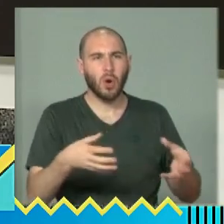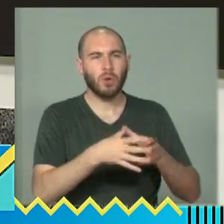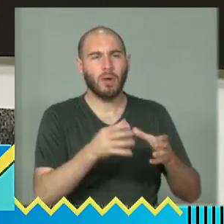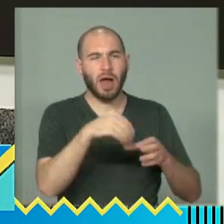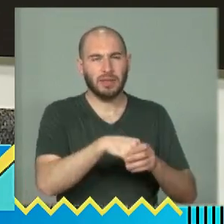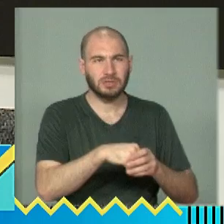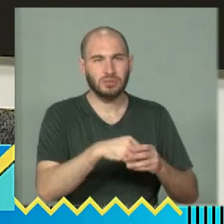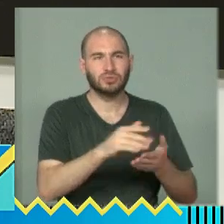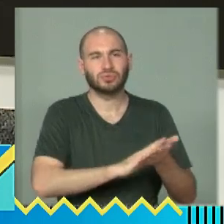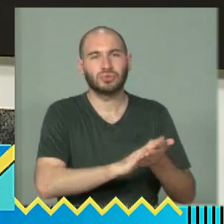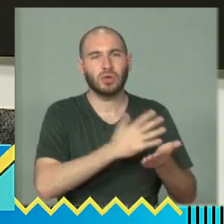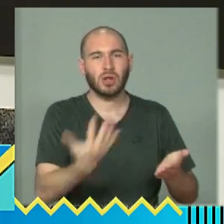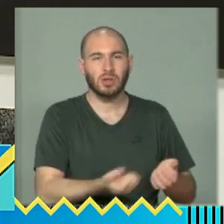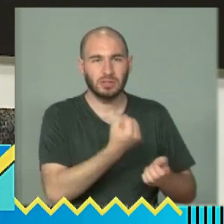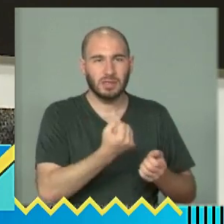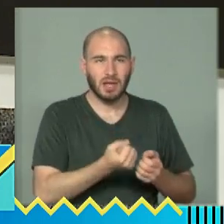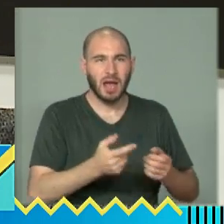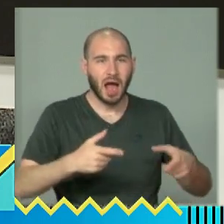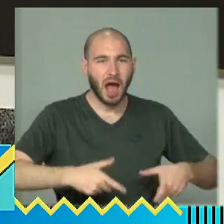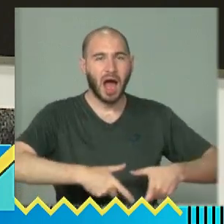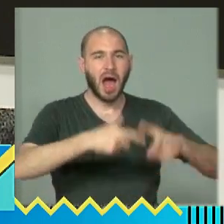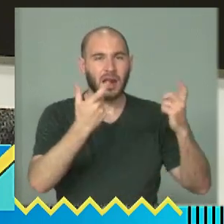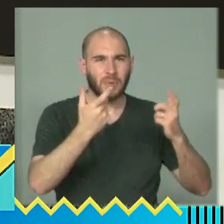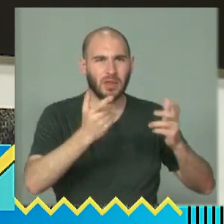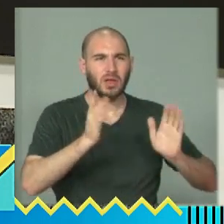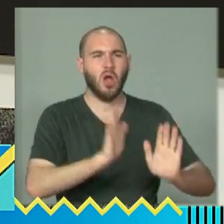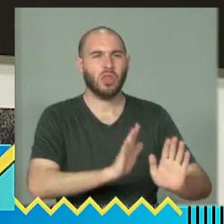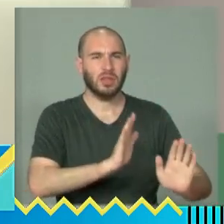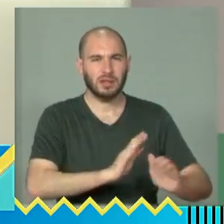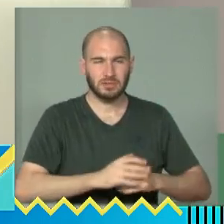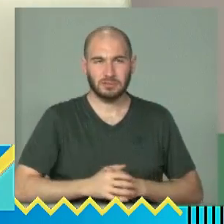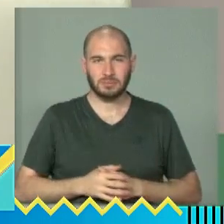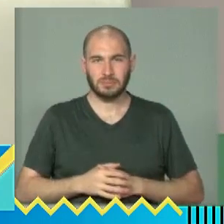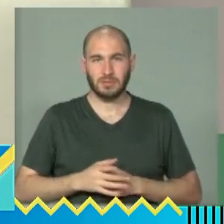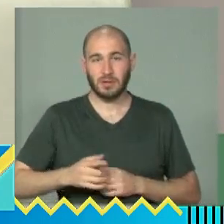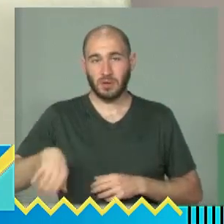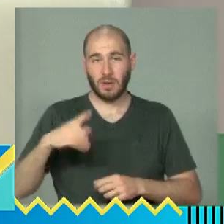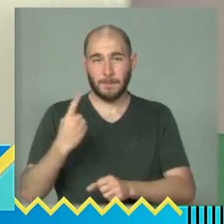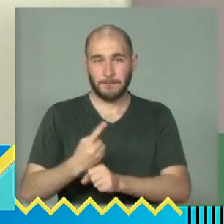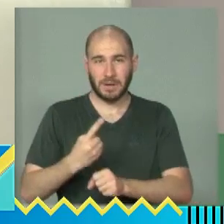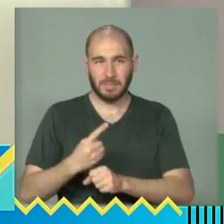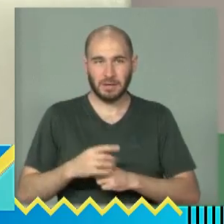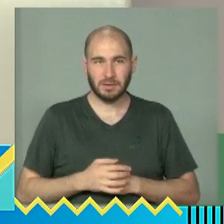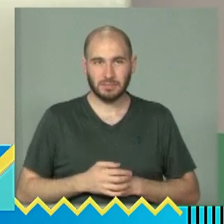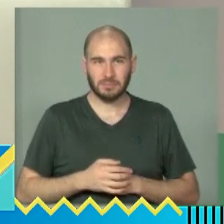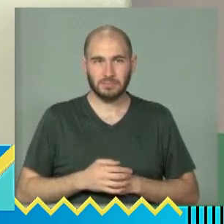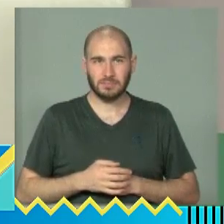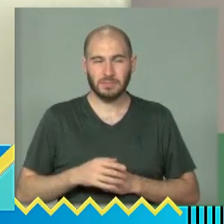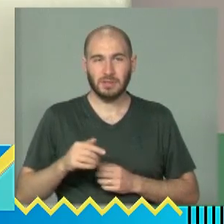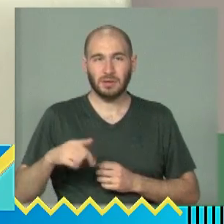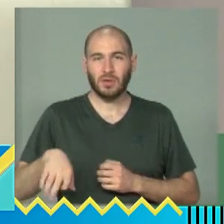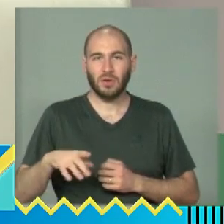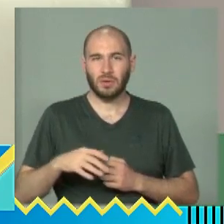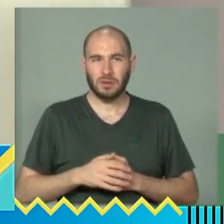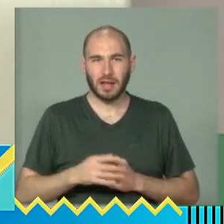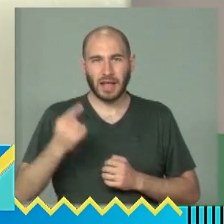ustedes, bueno, llegar a esa solución de árboles contenidos? Claro, nosotras primero estábamos medias cansadas porque no